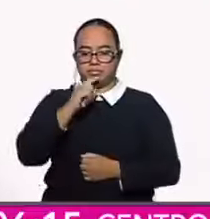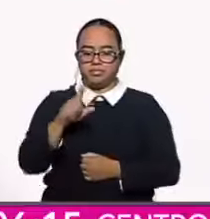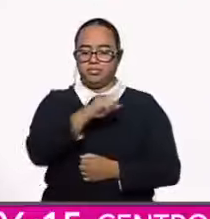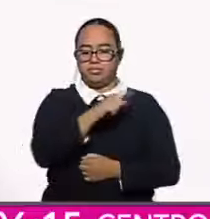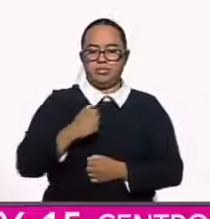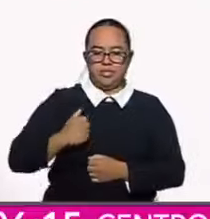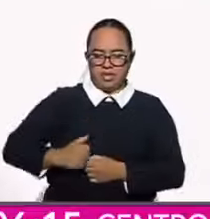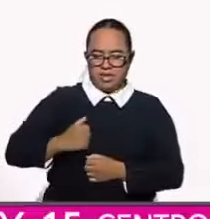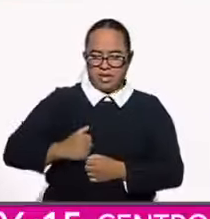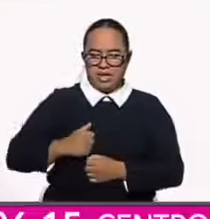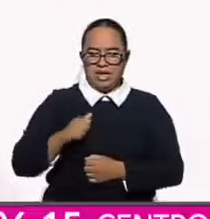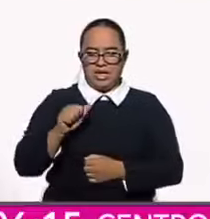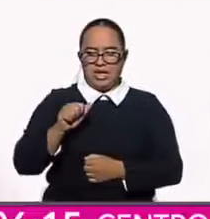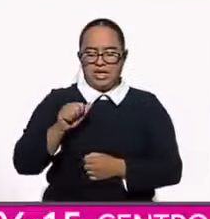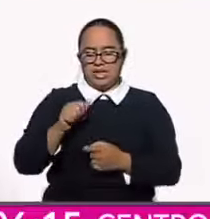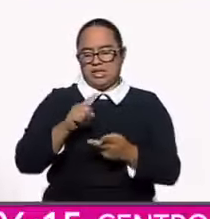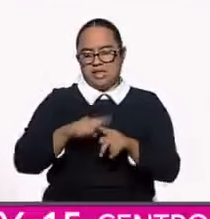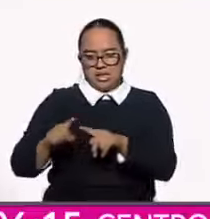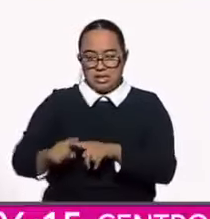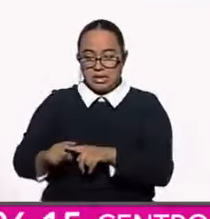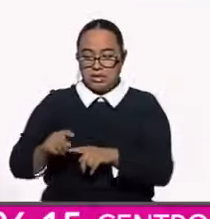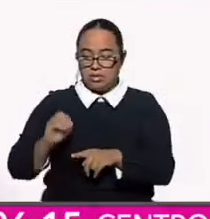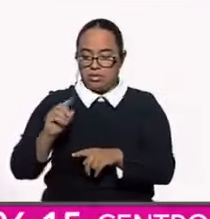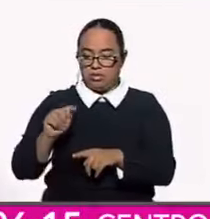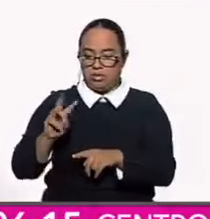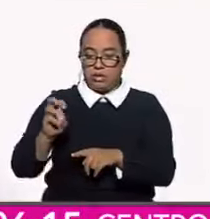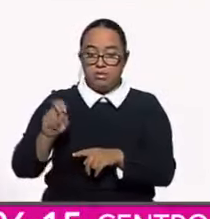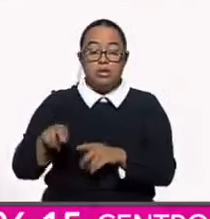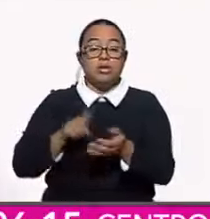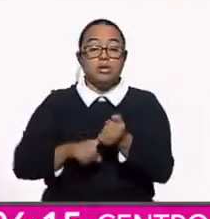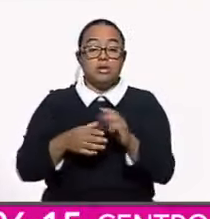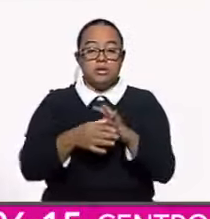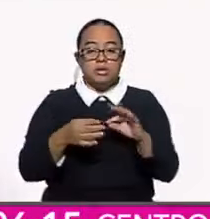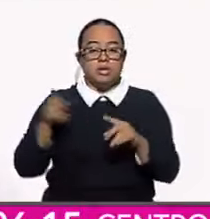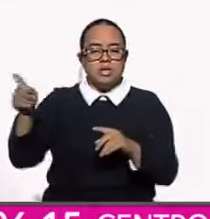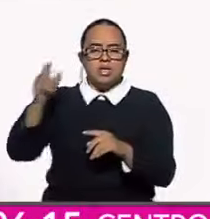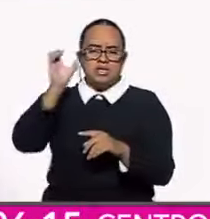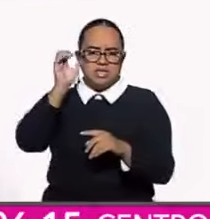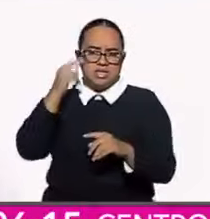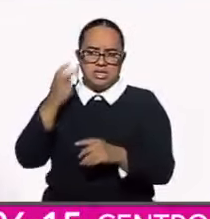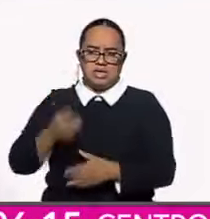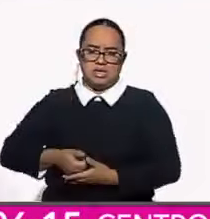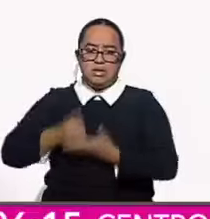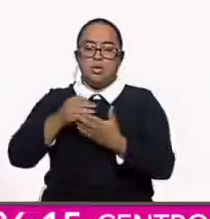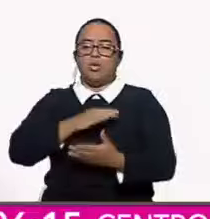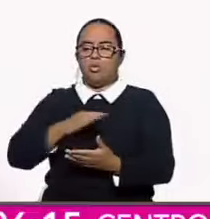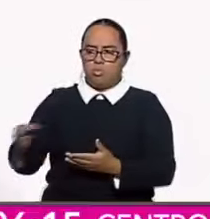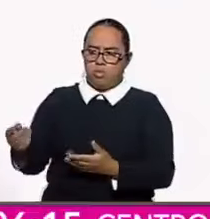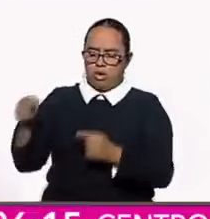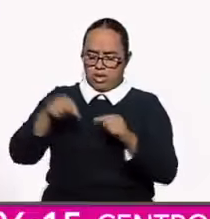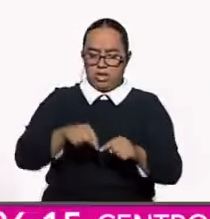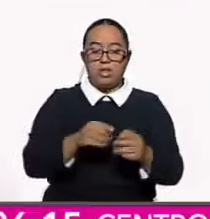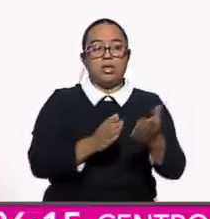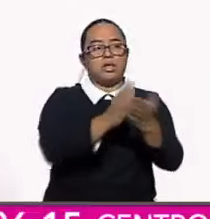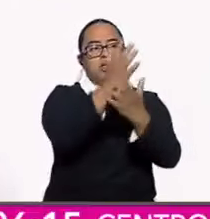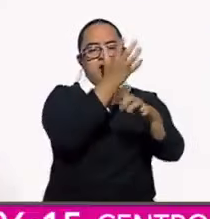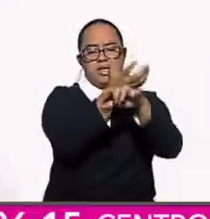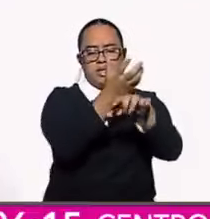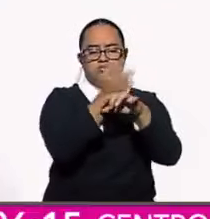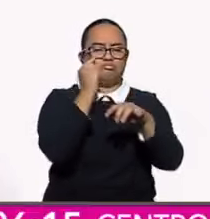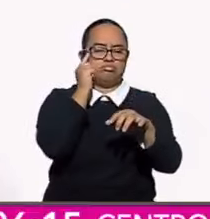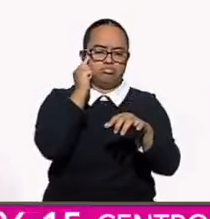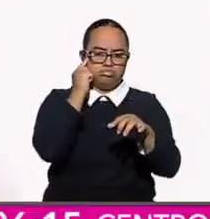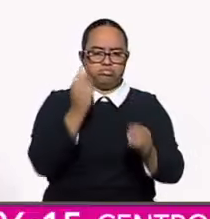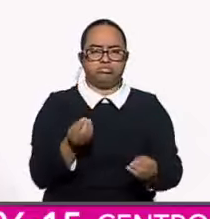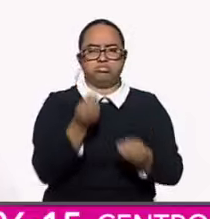Canadá, afirmando que México es la puerta trasera de China y que permite ingresar hacia Estados Unidos productos